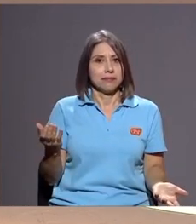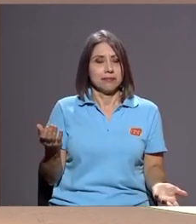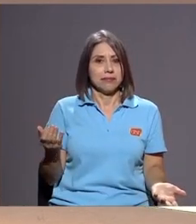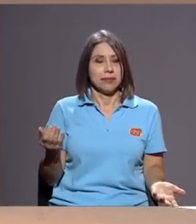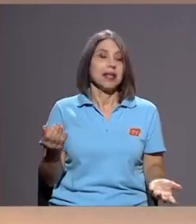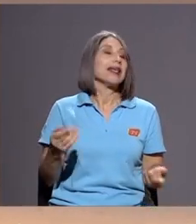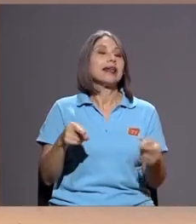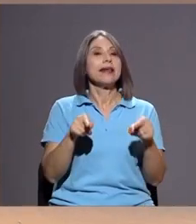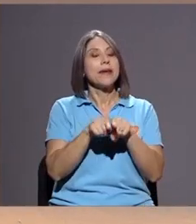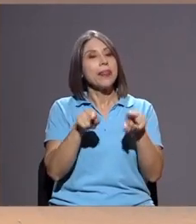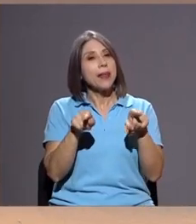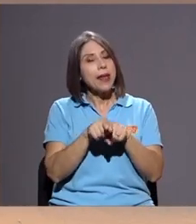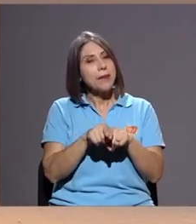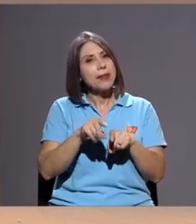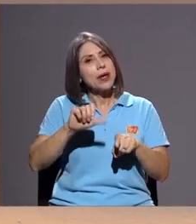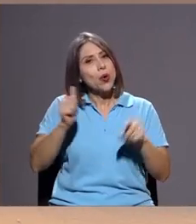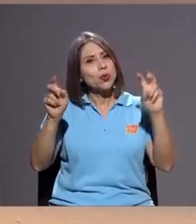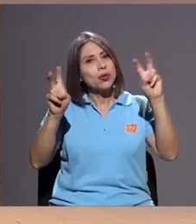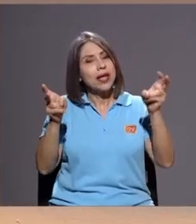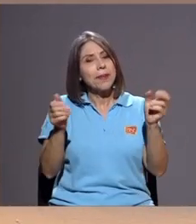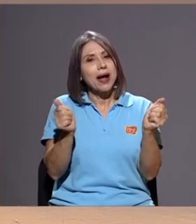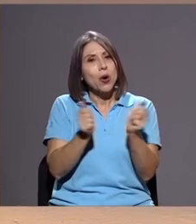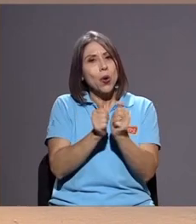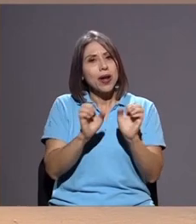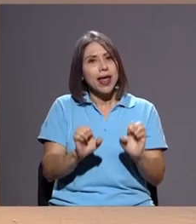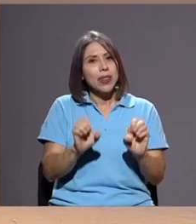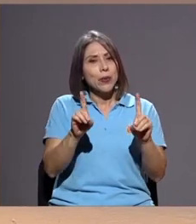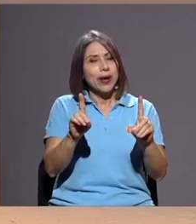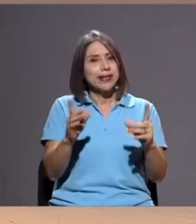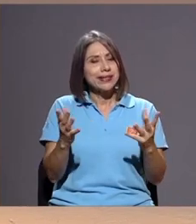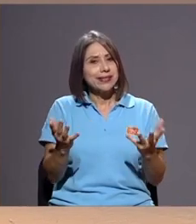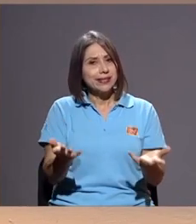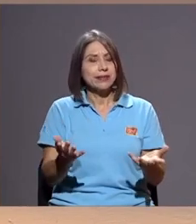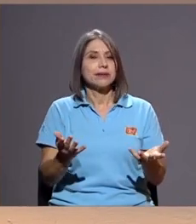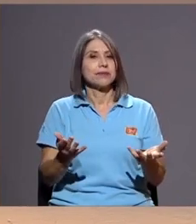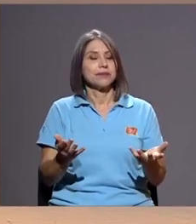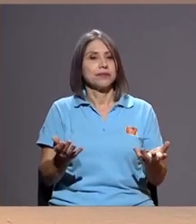y el otro tema un poco con la educación de un francisco es